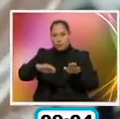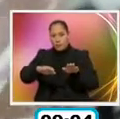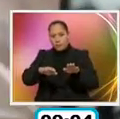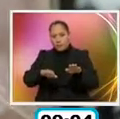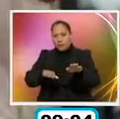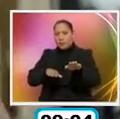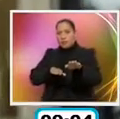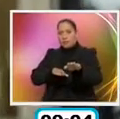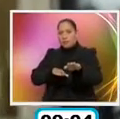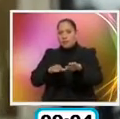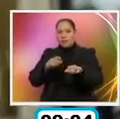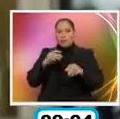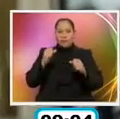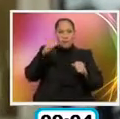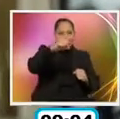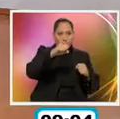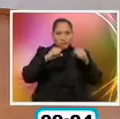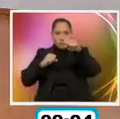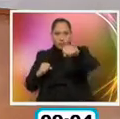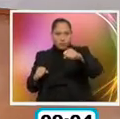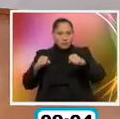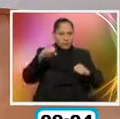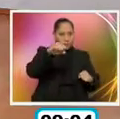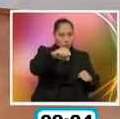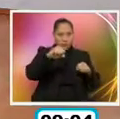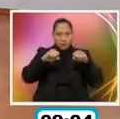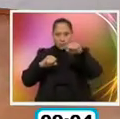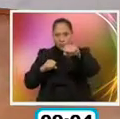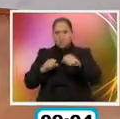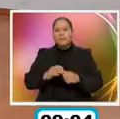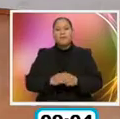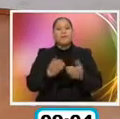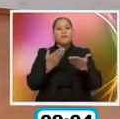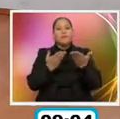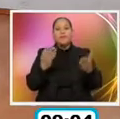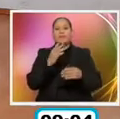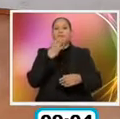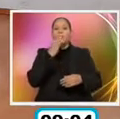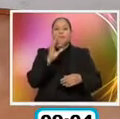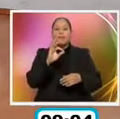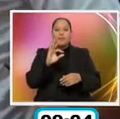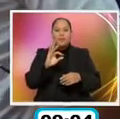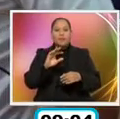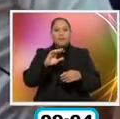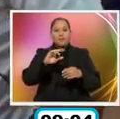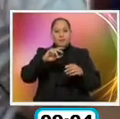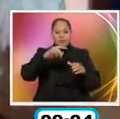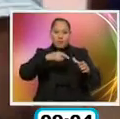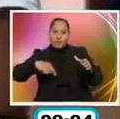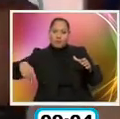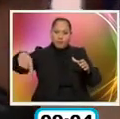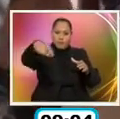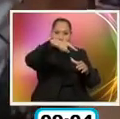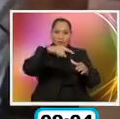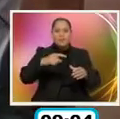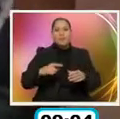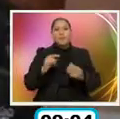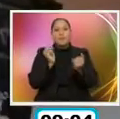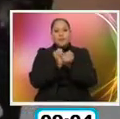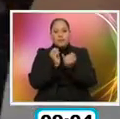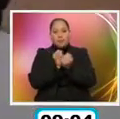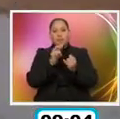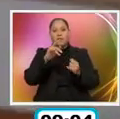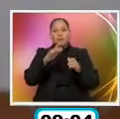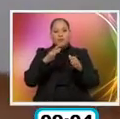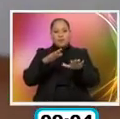avanzamos, 1, 2, 3, 4. Ahora vamos a hacer algo muy simple, para avanzar del otro lado, vamos a manejar la pierna